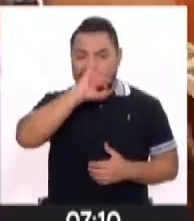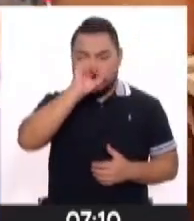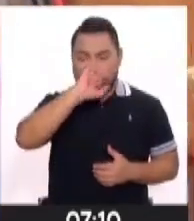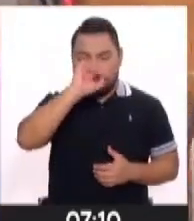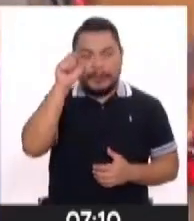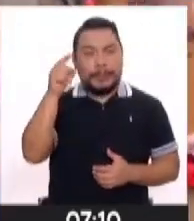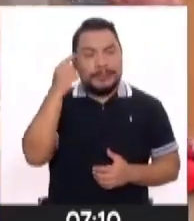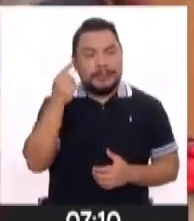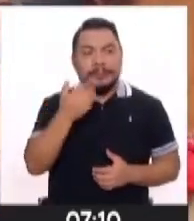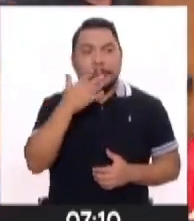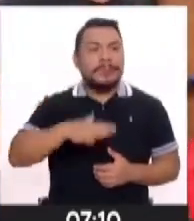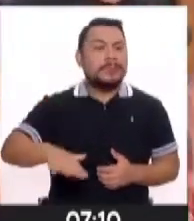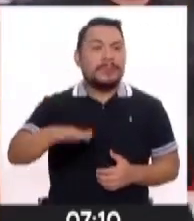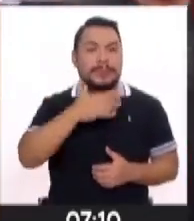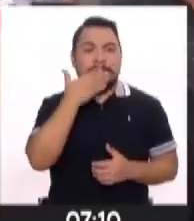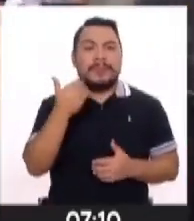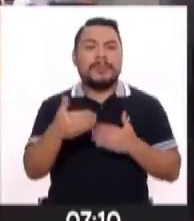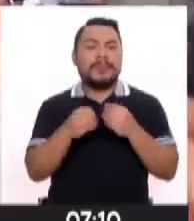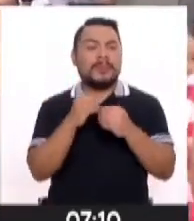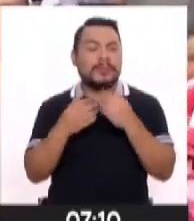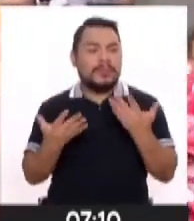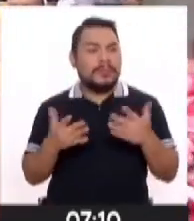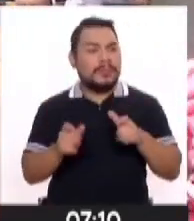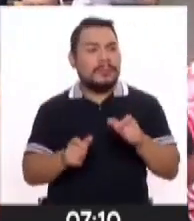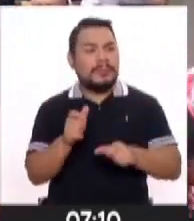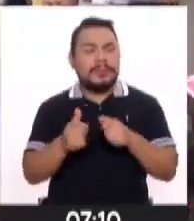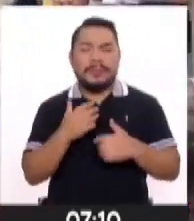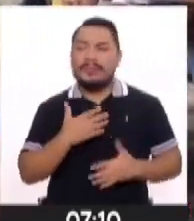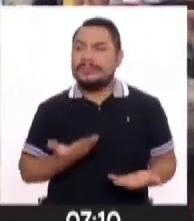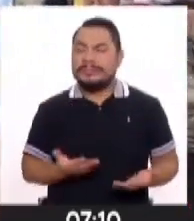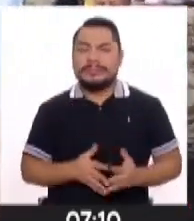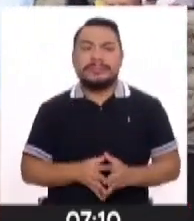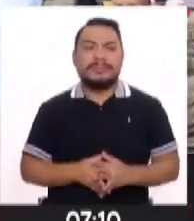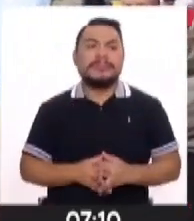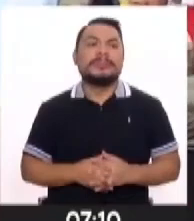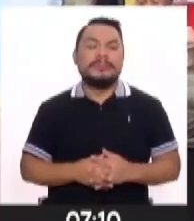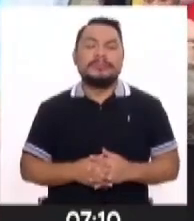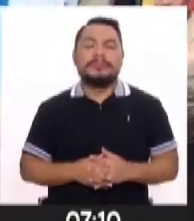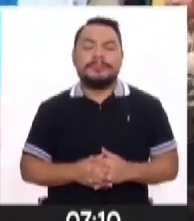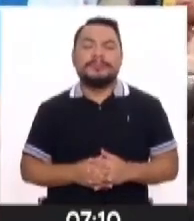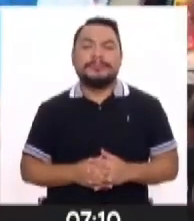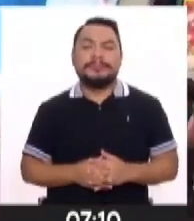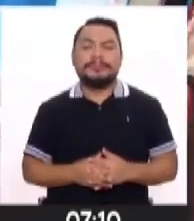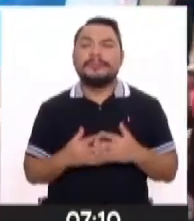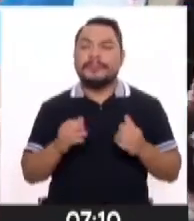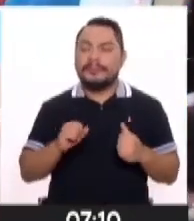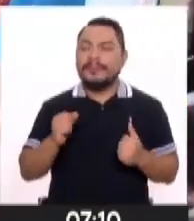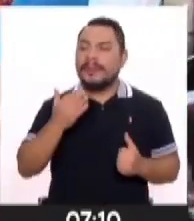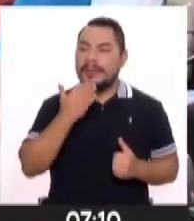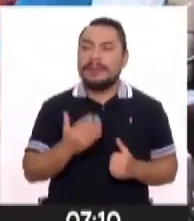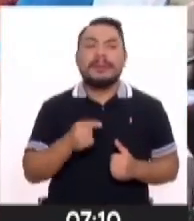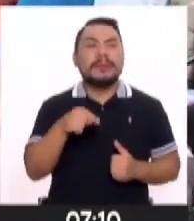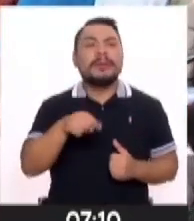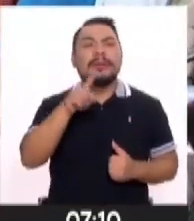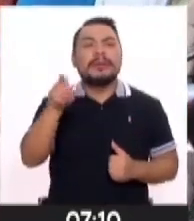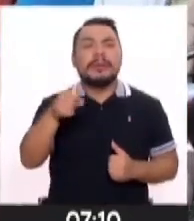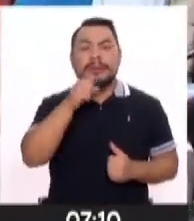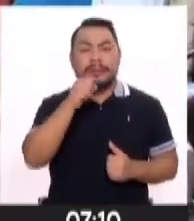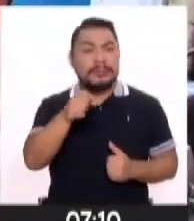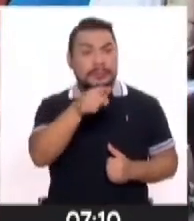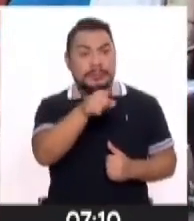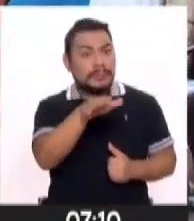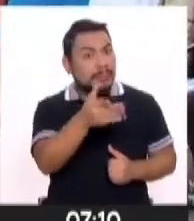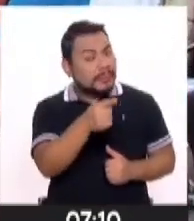esté en mejores condiciones para el ciudadano, más que todo, ¿no? Pero vamos a... nos están pidiendo una pregunta desde Estudios. Carla, te